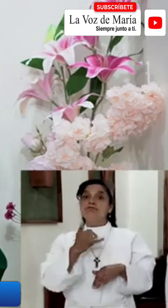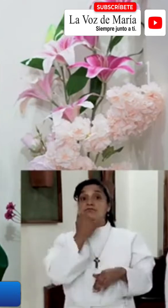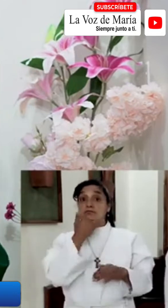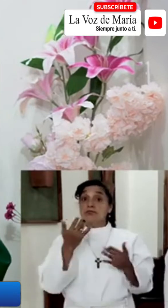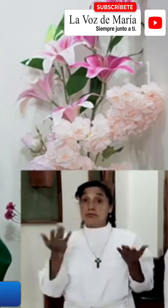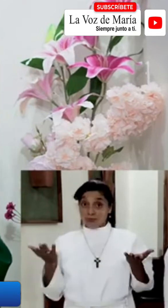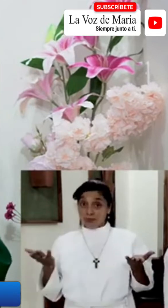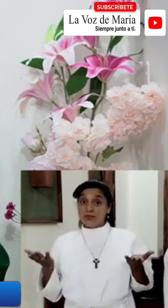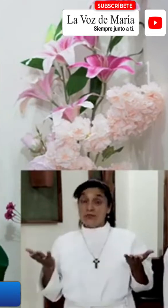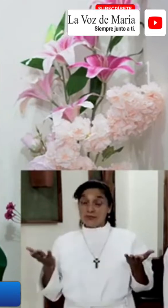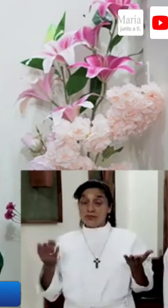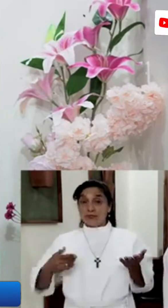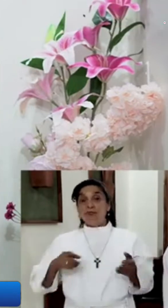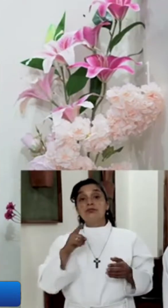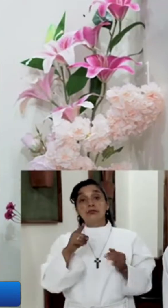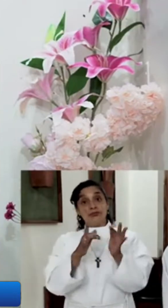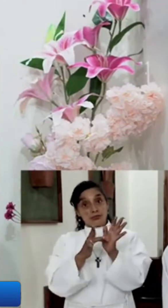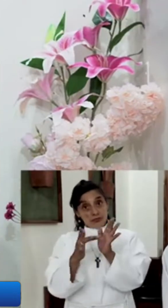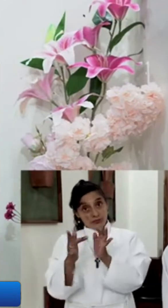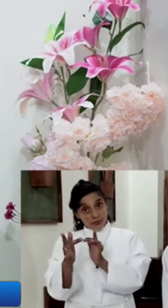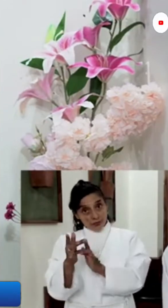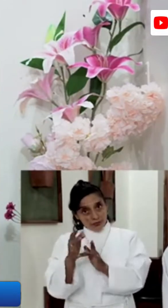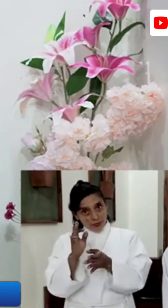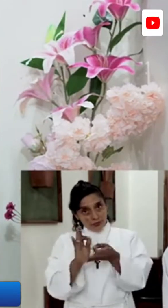Y Jesús, en esta